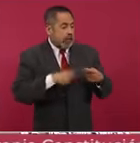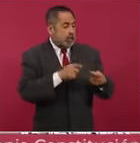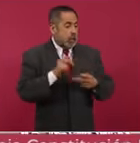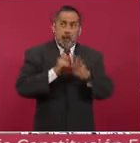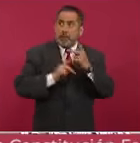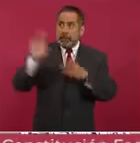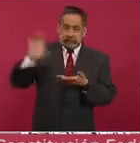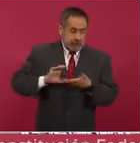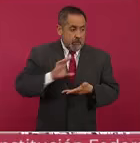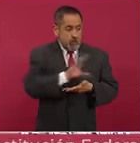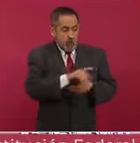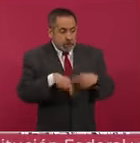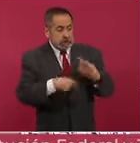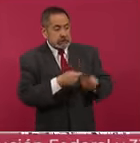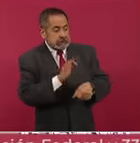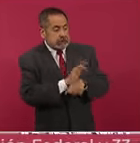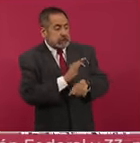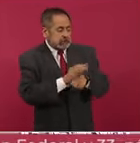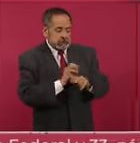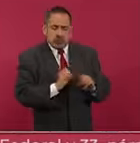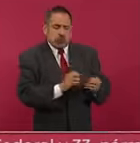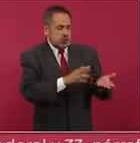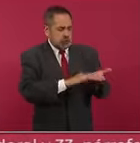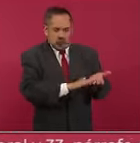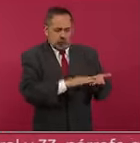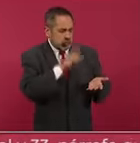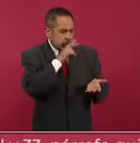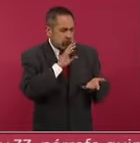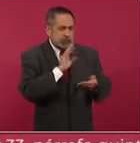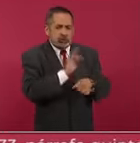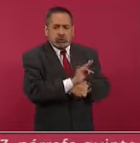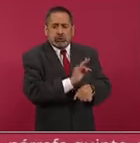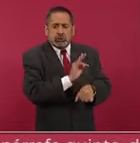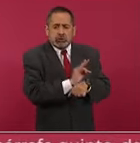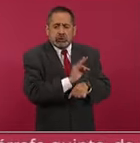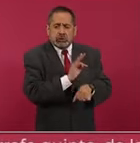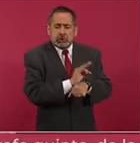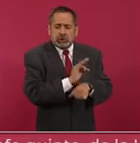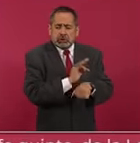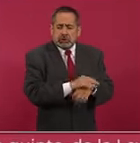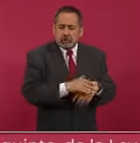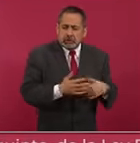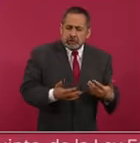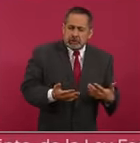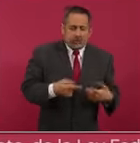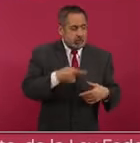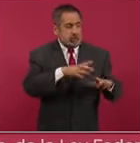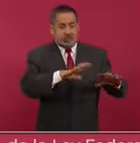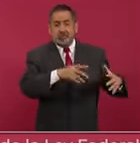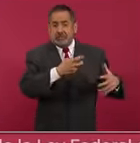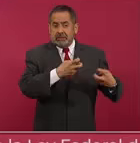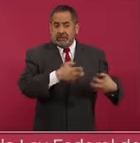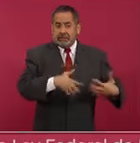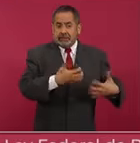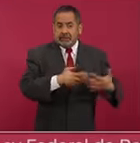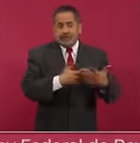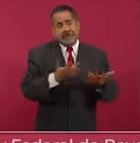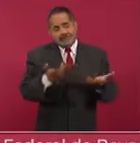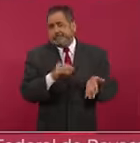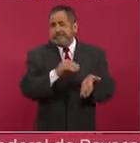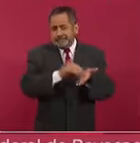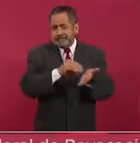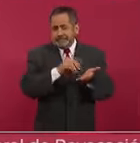créditos y prebendas eran parte y siguen